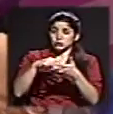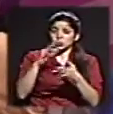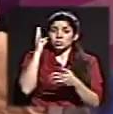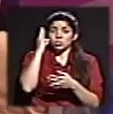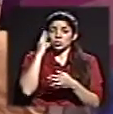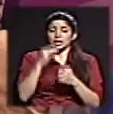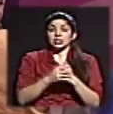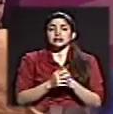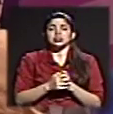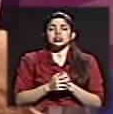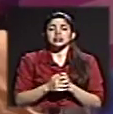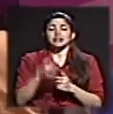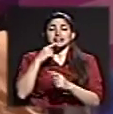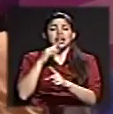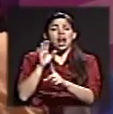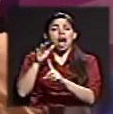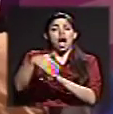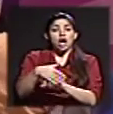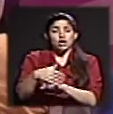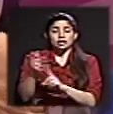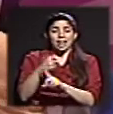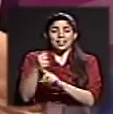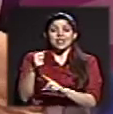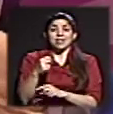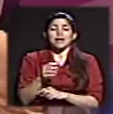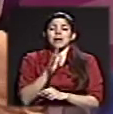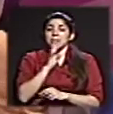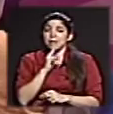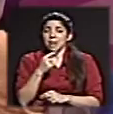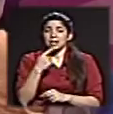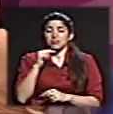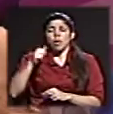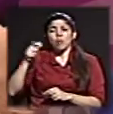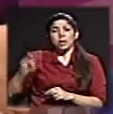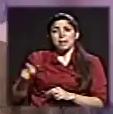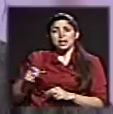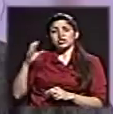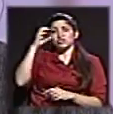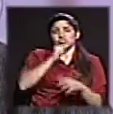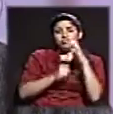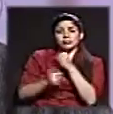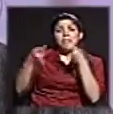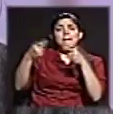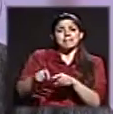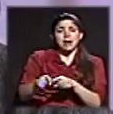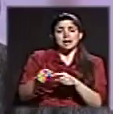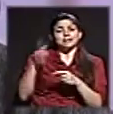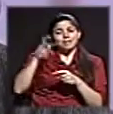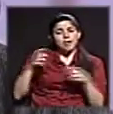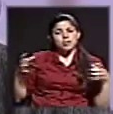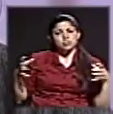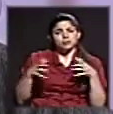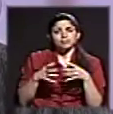sido acosada y agredida verbalmente, pienso que otras personas se enteren de lo que está pasando, se unan.